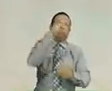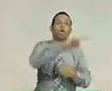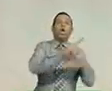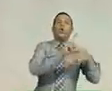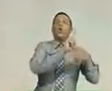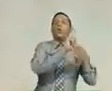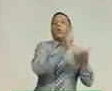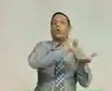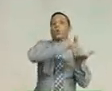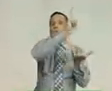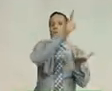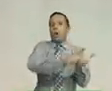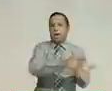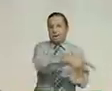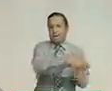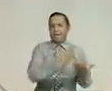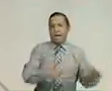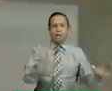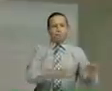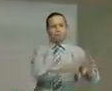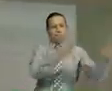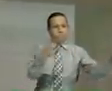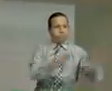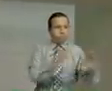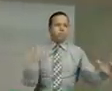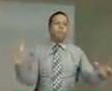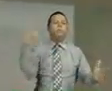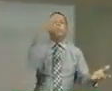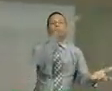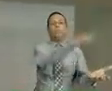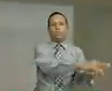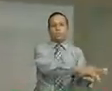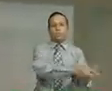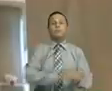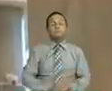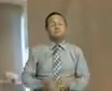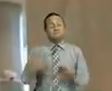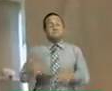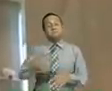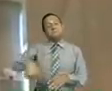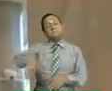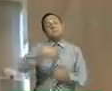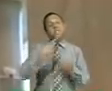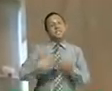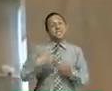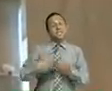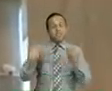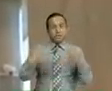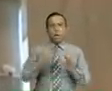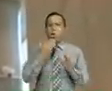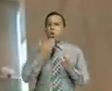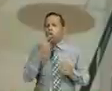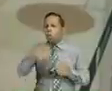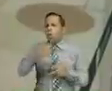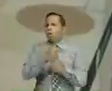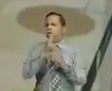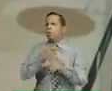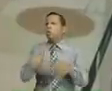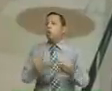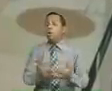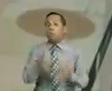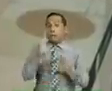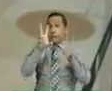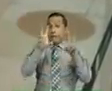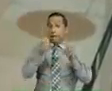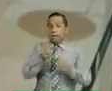Las normas para la denominada nueva normalidad llegaron al aeropuerto capitalino. Cámaras para medir la temperatura corporal, señalética en las